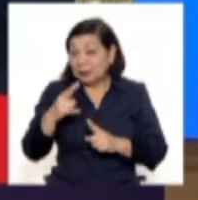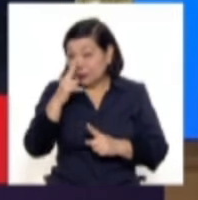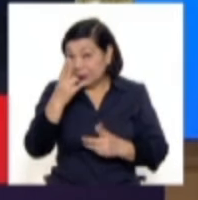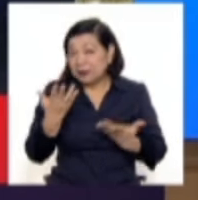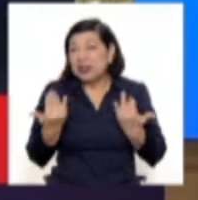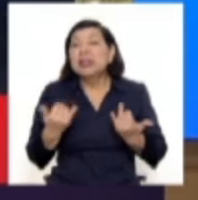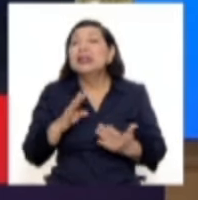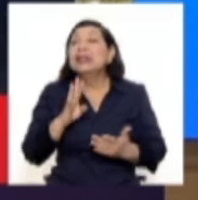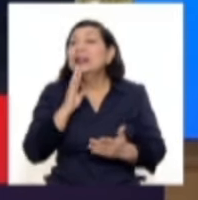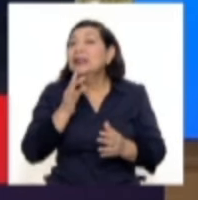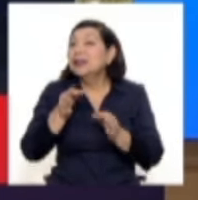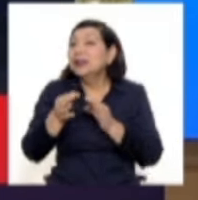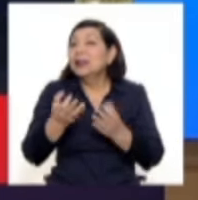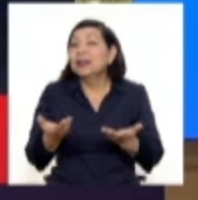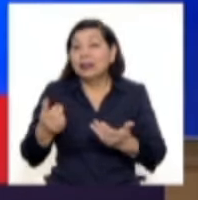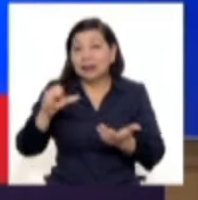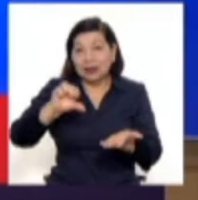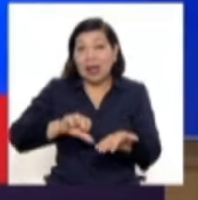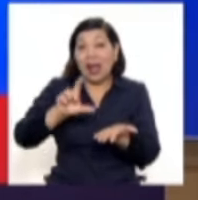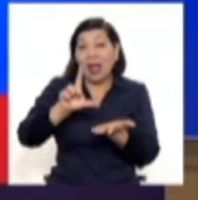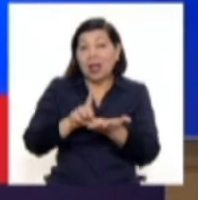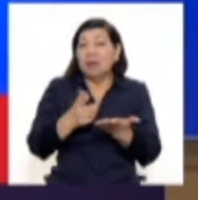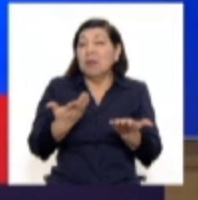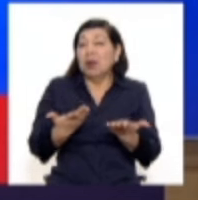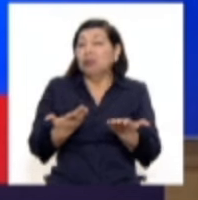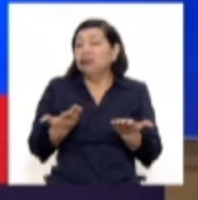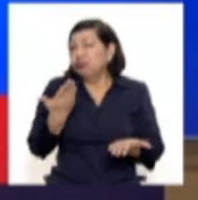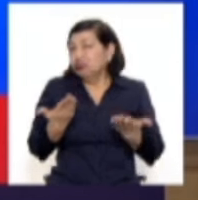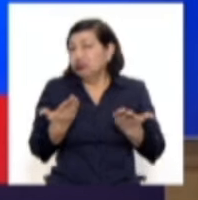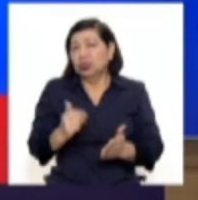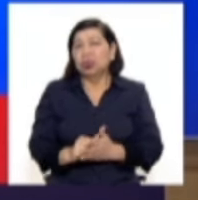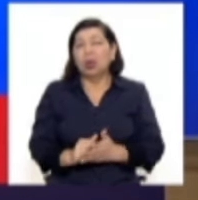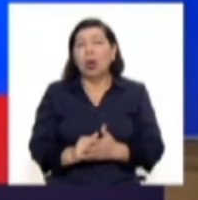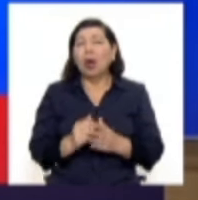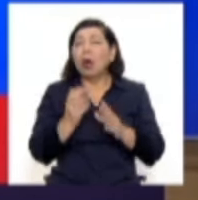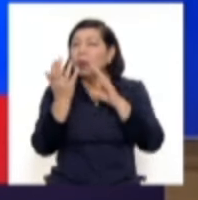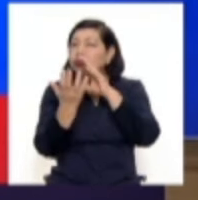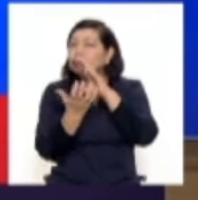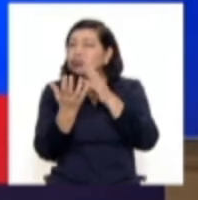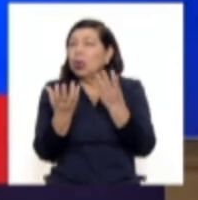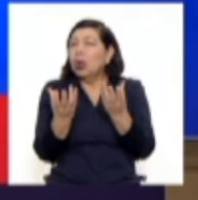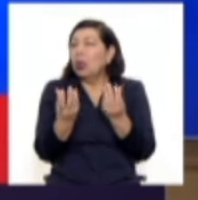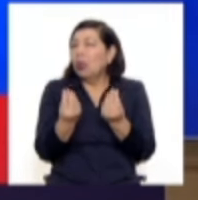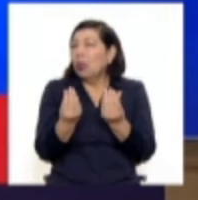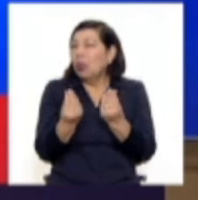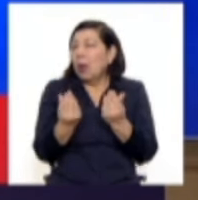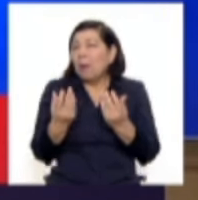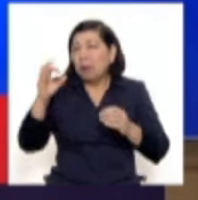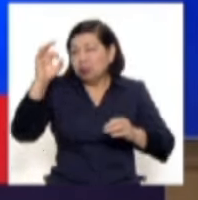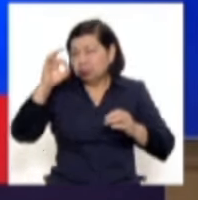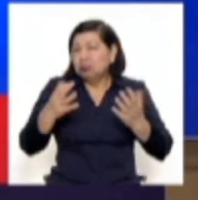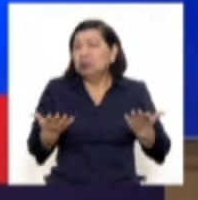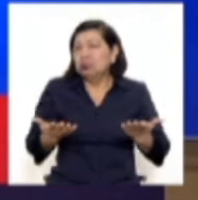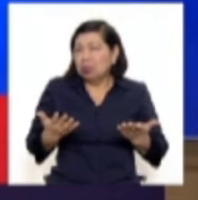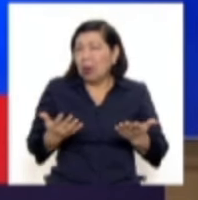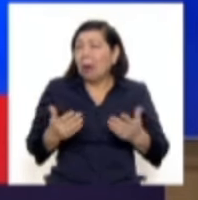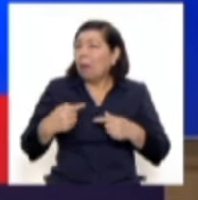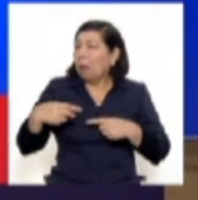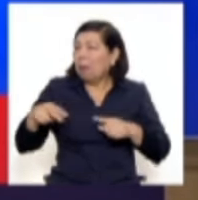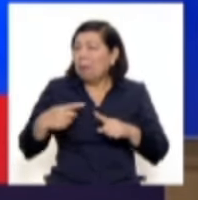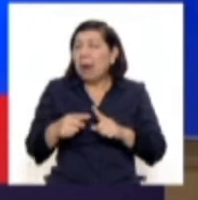vamos a comenzar hablando sobre la capital amanecemos con condiciones de nubosidad incluso con condiciones de llovisna bastante